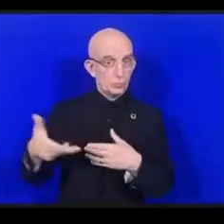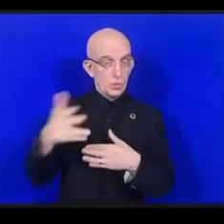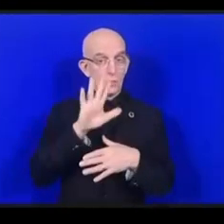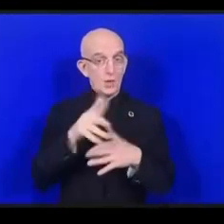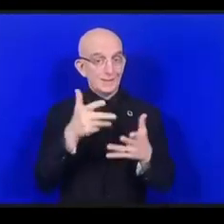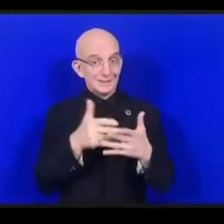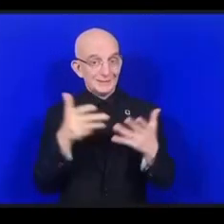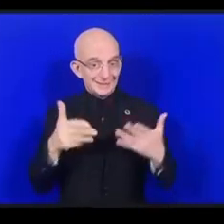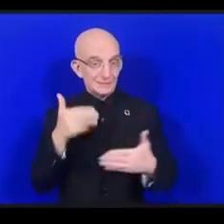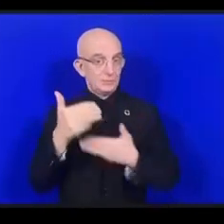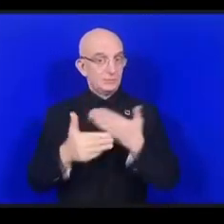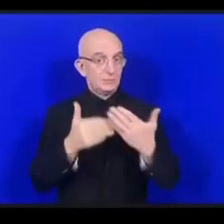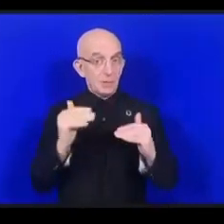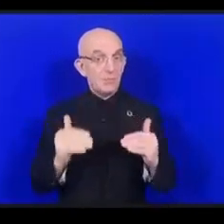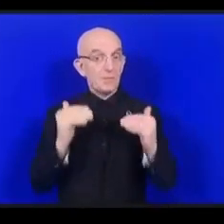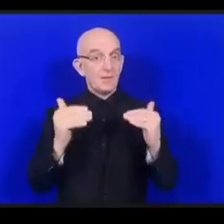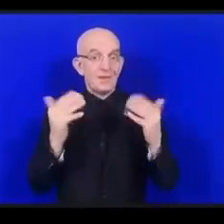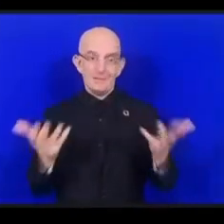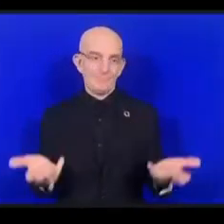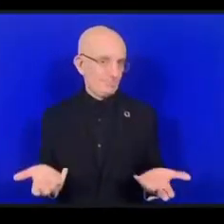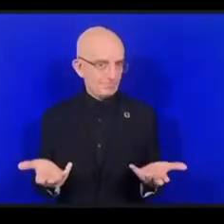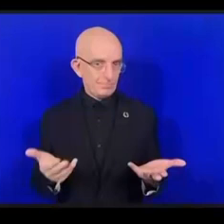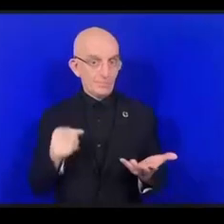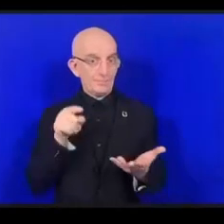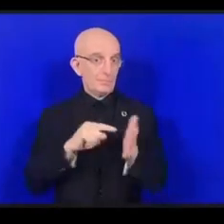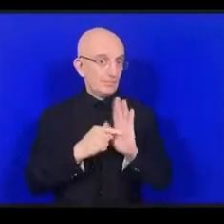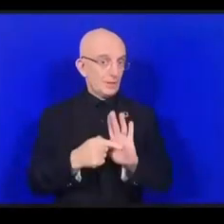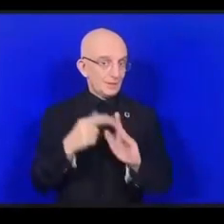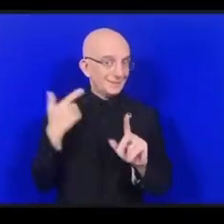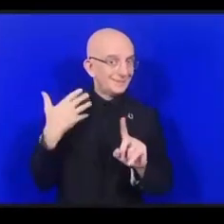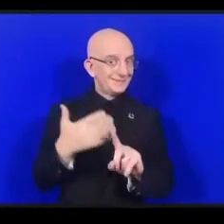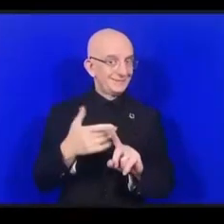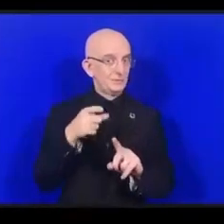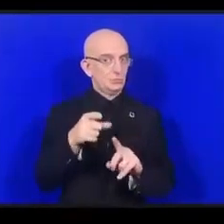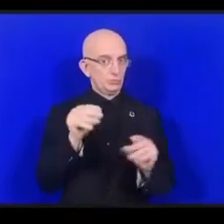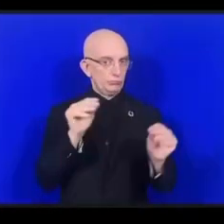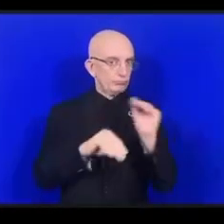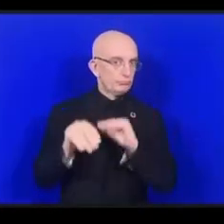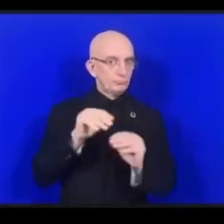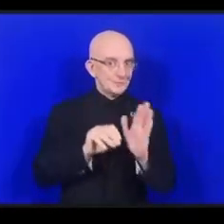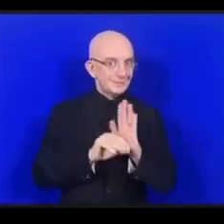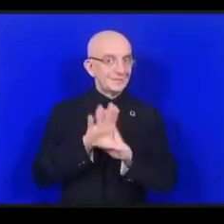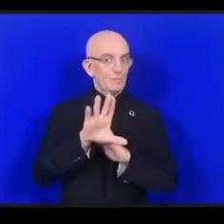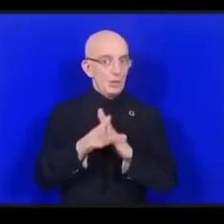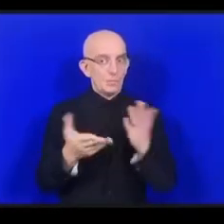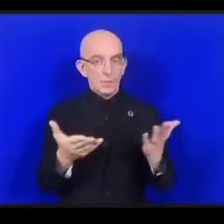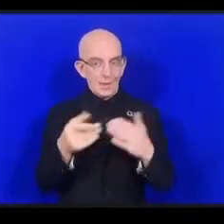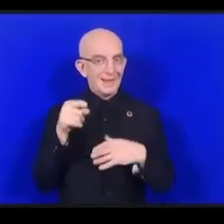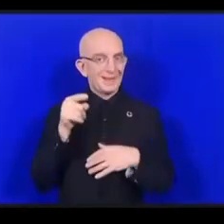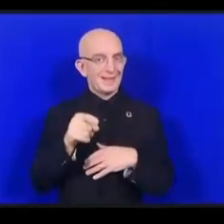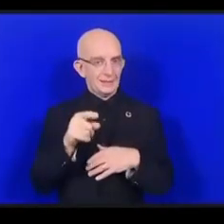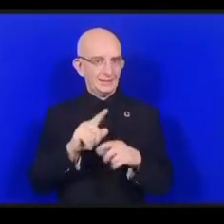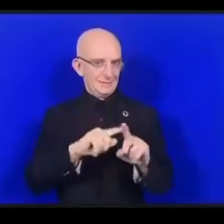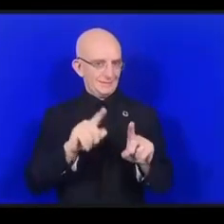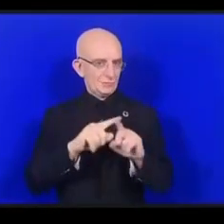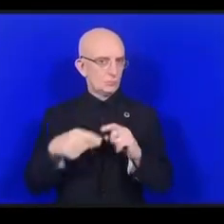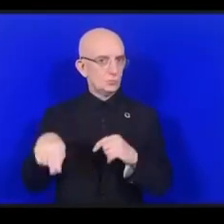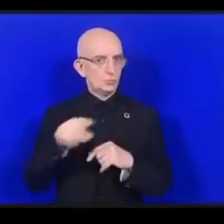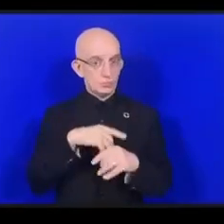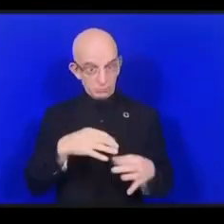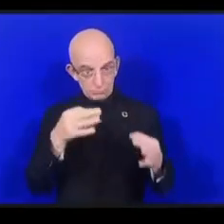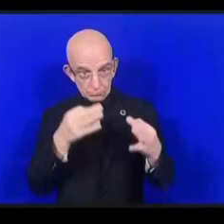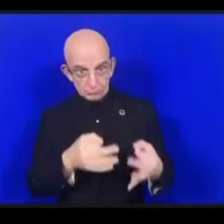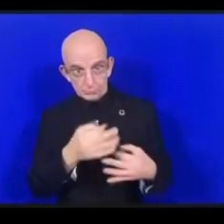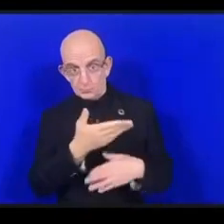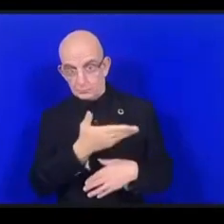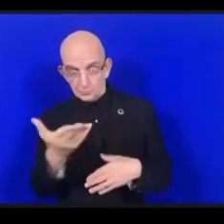materiales es el tipo de eh de situación en la que estamos para poder implicar a todas las partes interesadas y última cosa